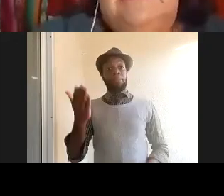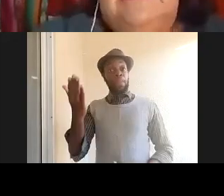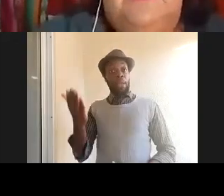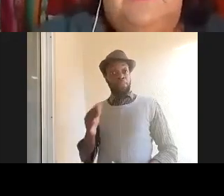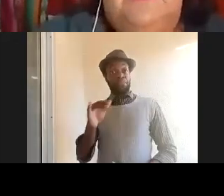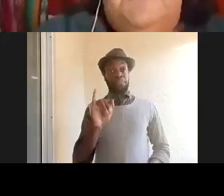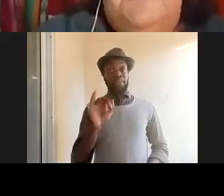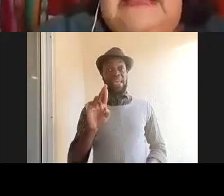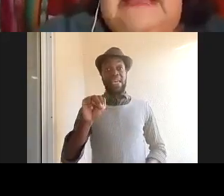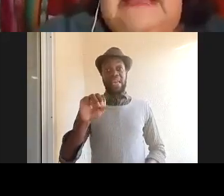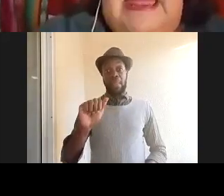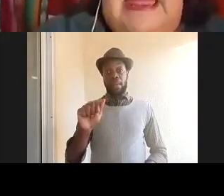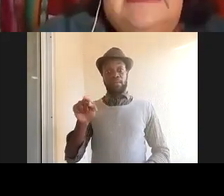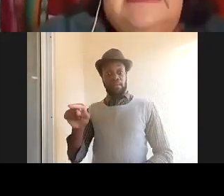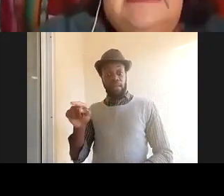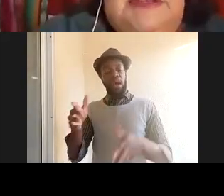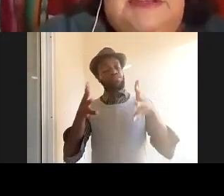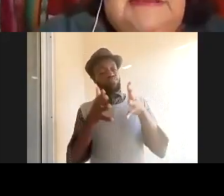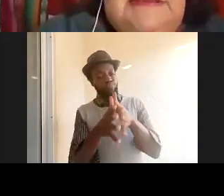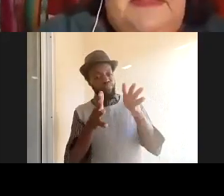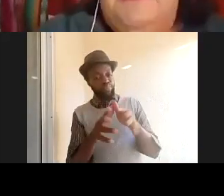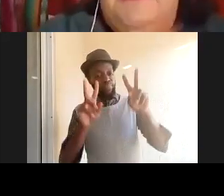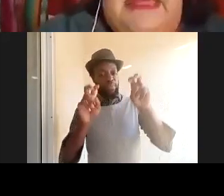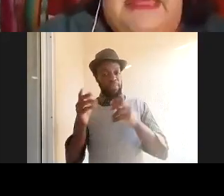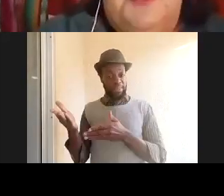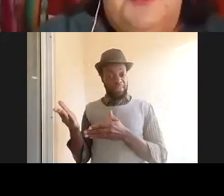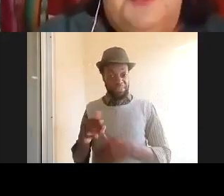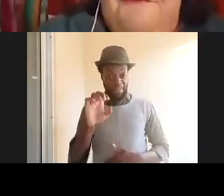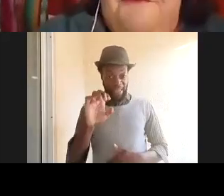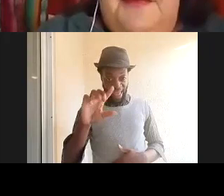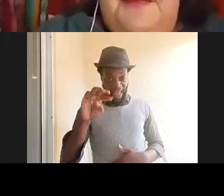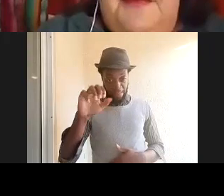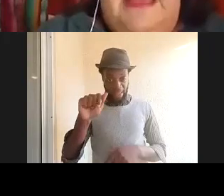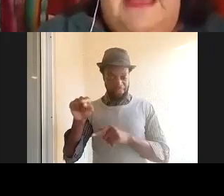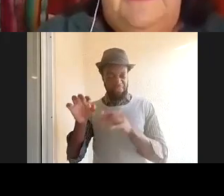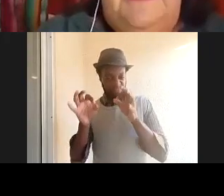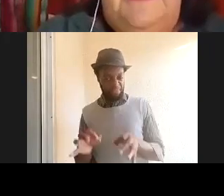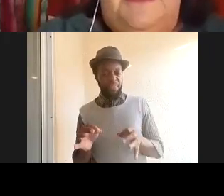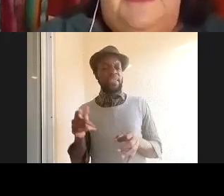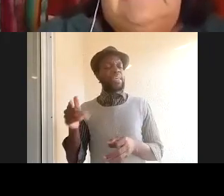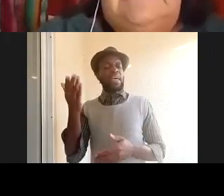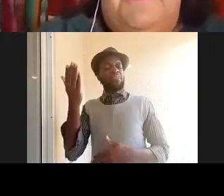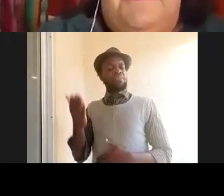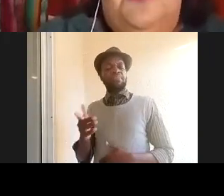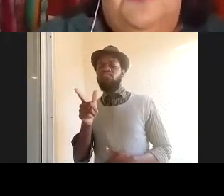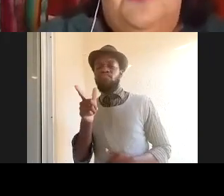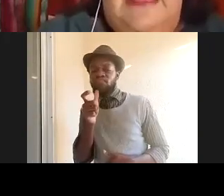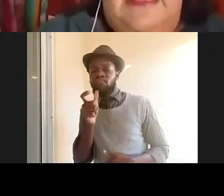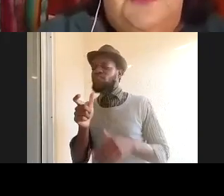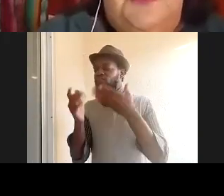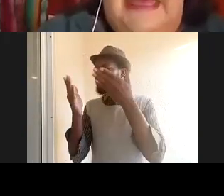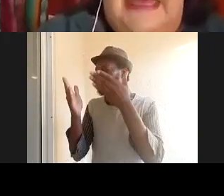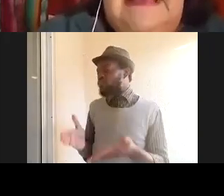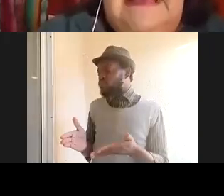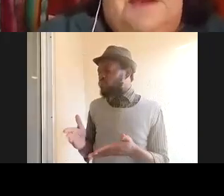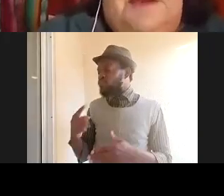quien nos facilitará estos temas. Me permito leer su biografía a fin de tener un acercamiento sobre